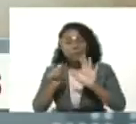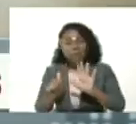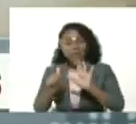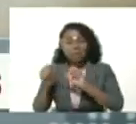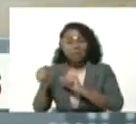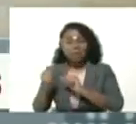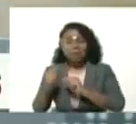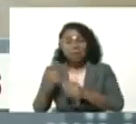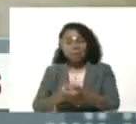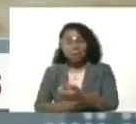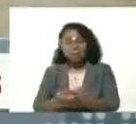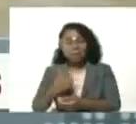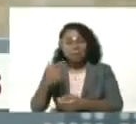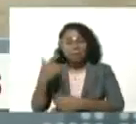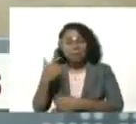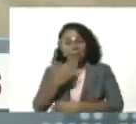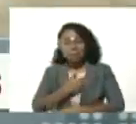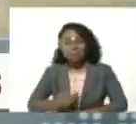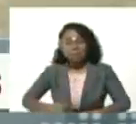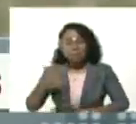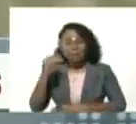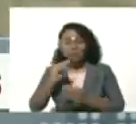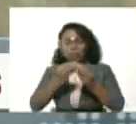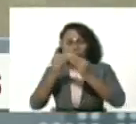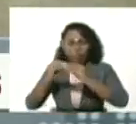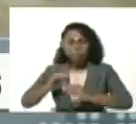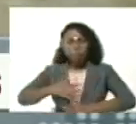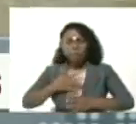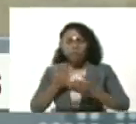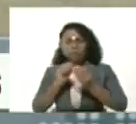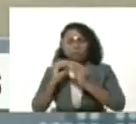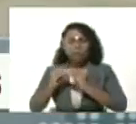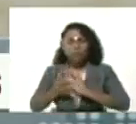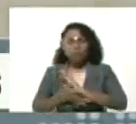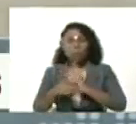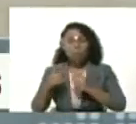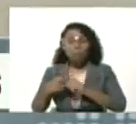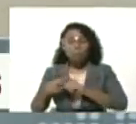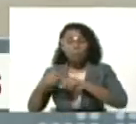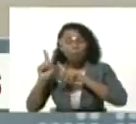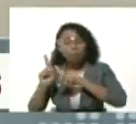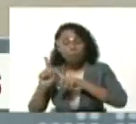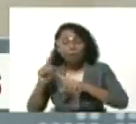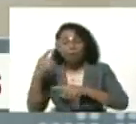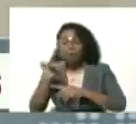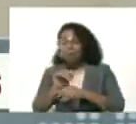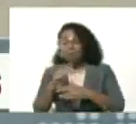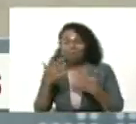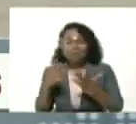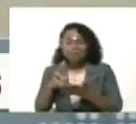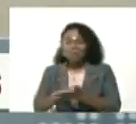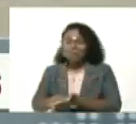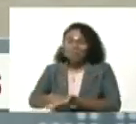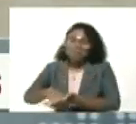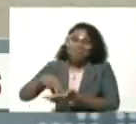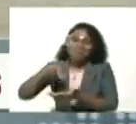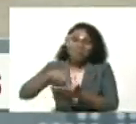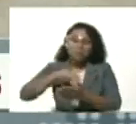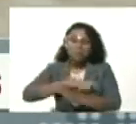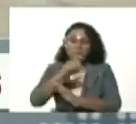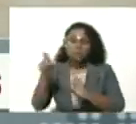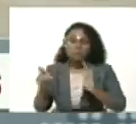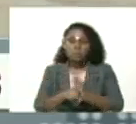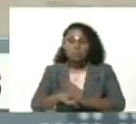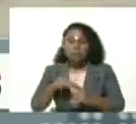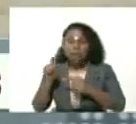hermano presidente, tienen posibilidad de ser refaccionadas, pero las otras restantes tienen que ser levantadas en su totalidad.